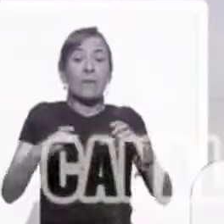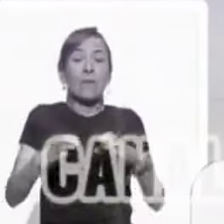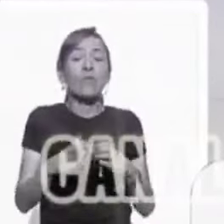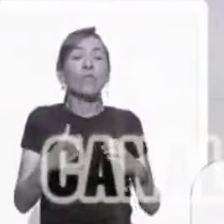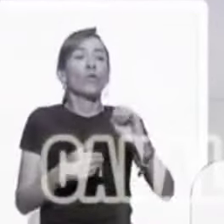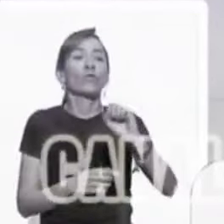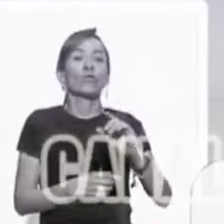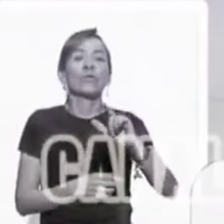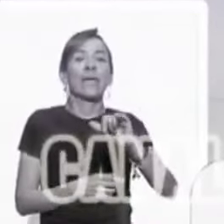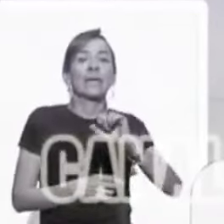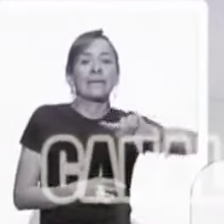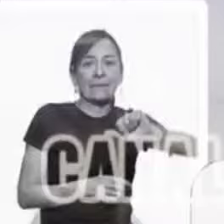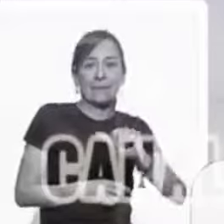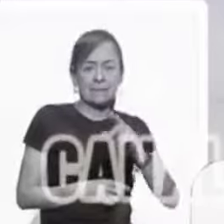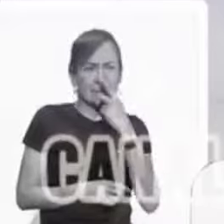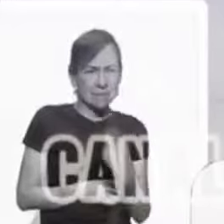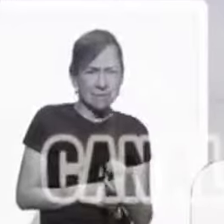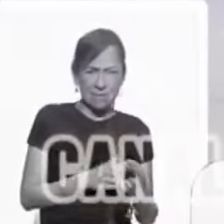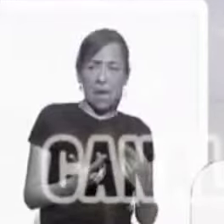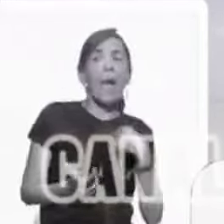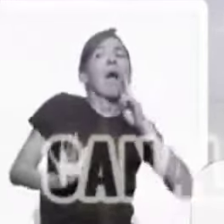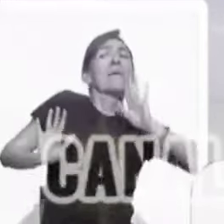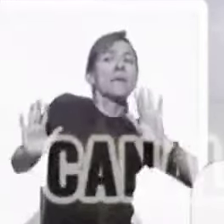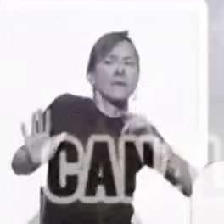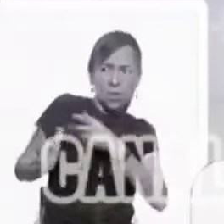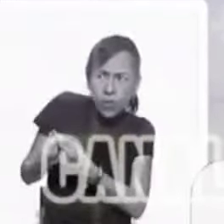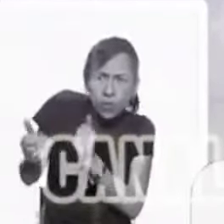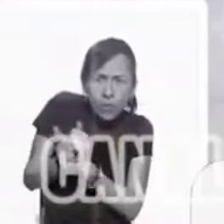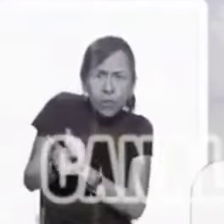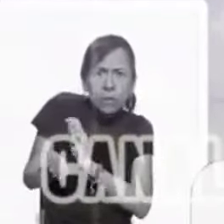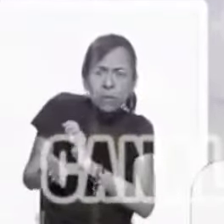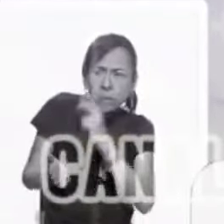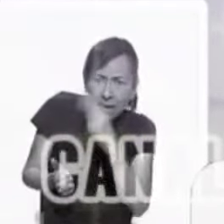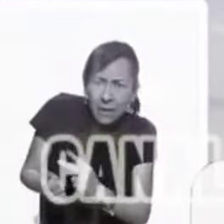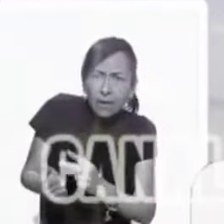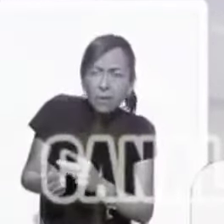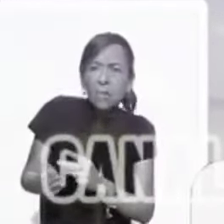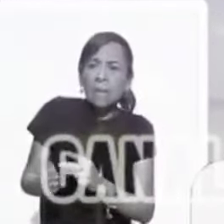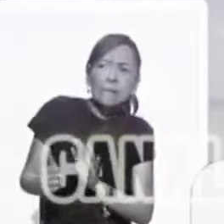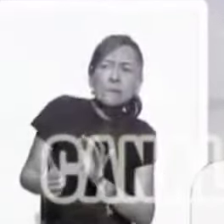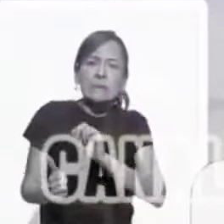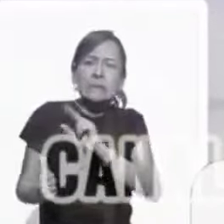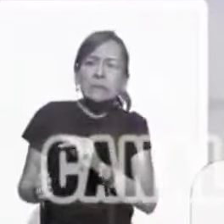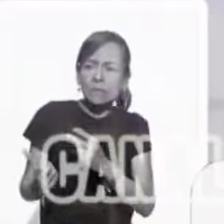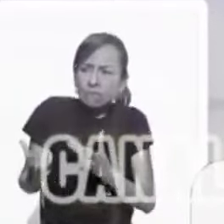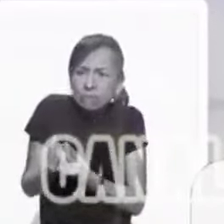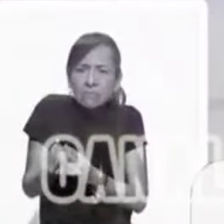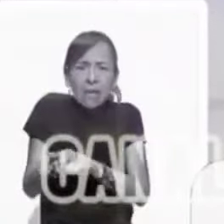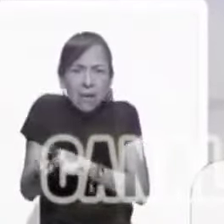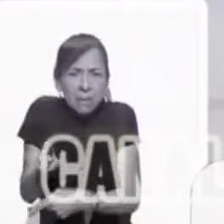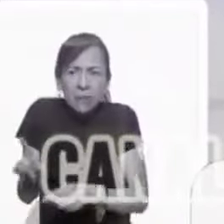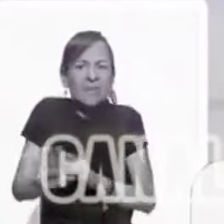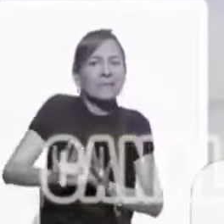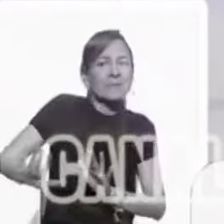condicionar nuestras relaciones internas Nacionales con un pueblo hermano como es México en una un tiempo histórico como este no eh para defender los intereses de una monarquía corrupta